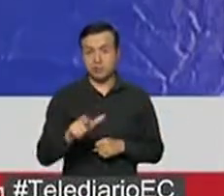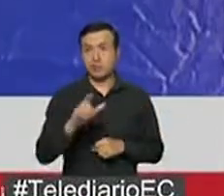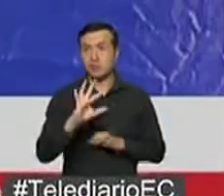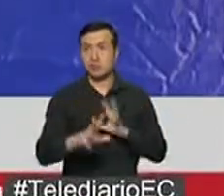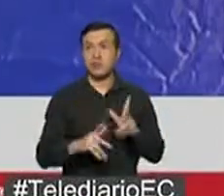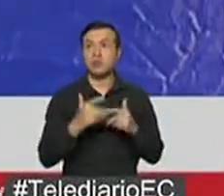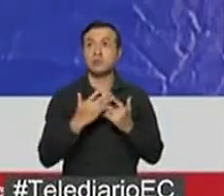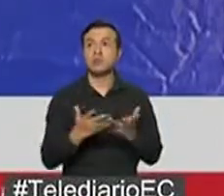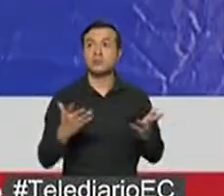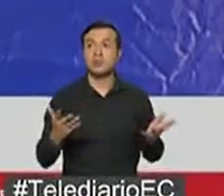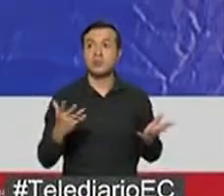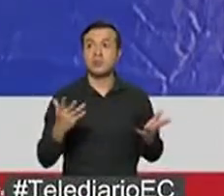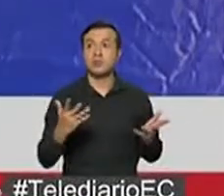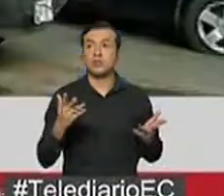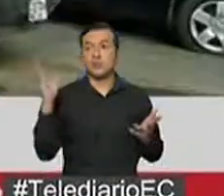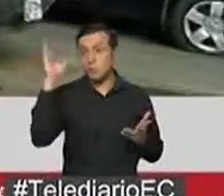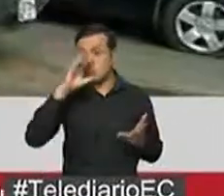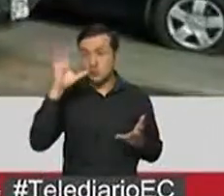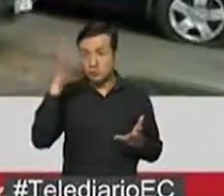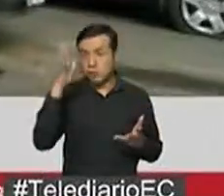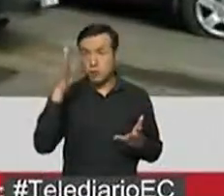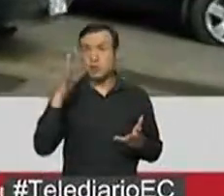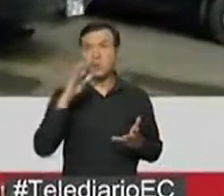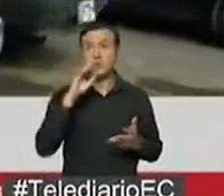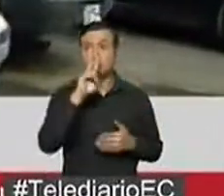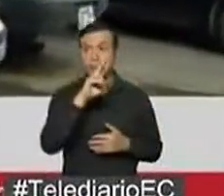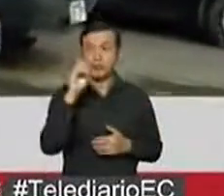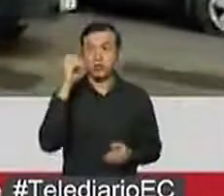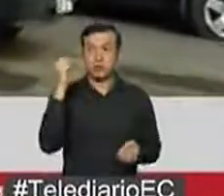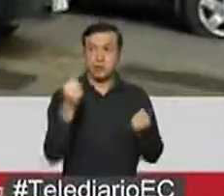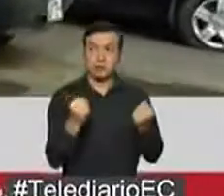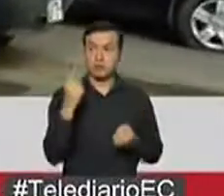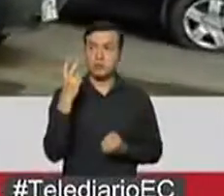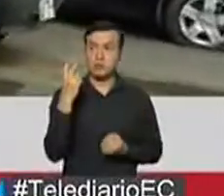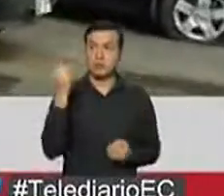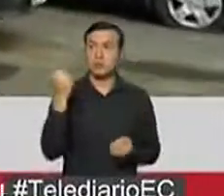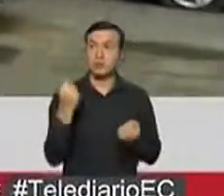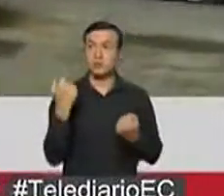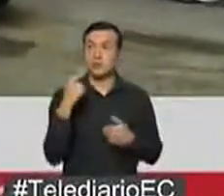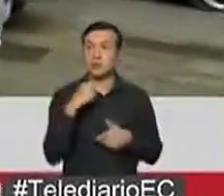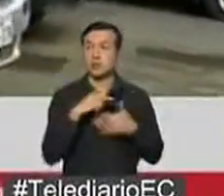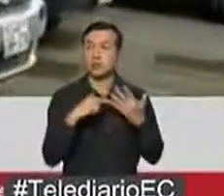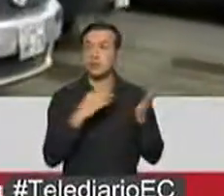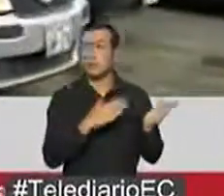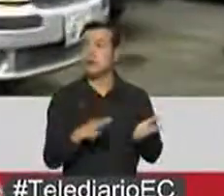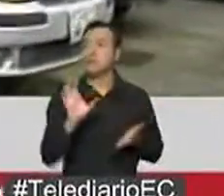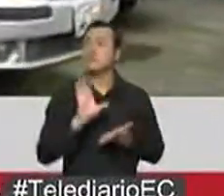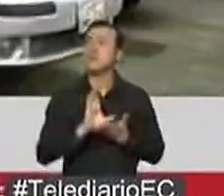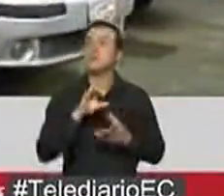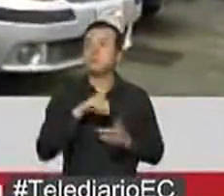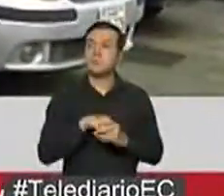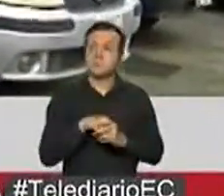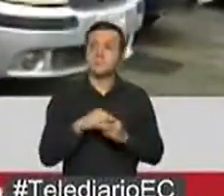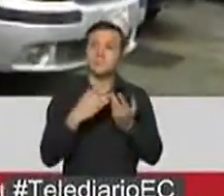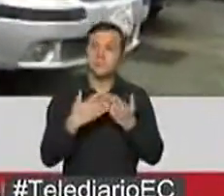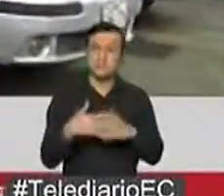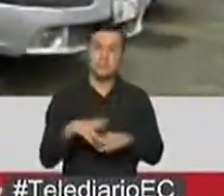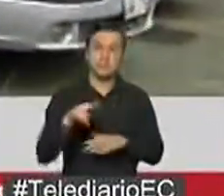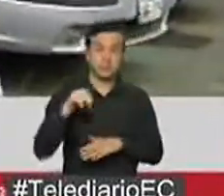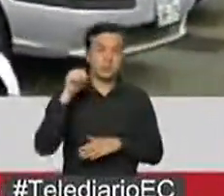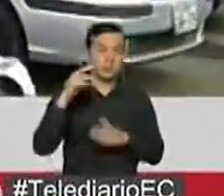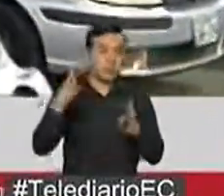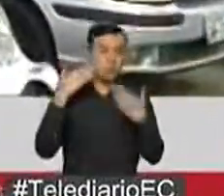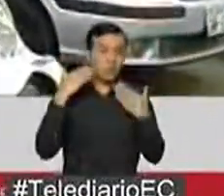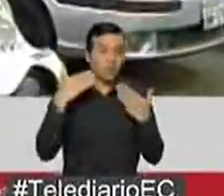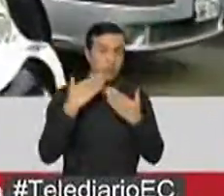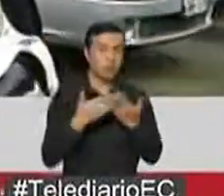robo no los han podido encontrar los 20 vehículos y 12 motos se encuentran aquí en el centro de retención vehicular norte de guayaquil